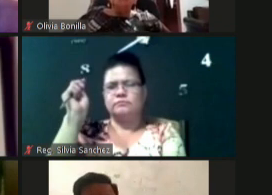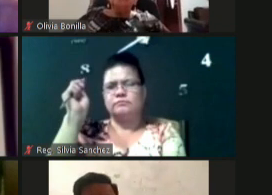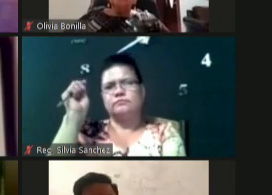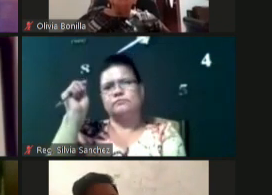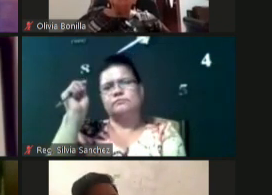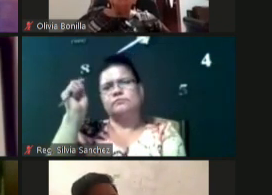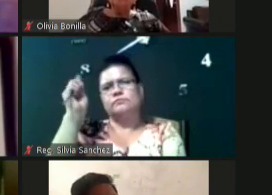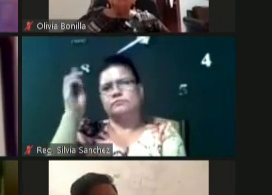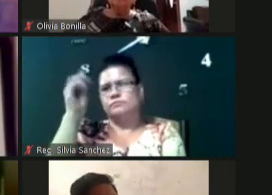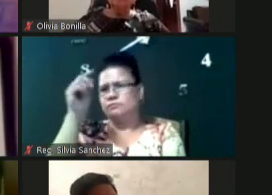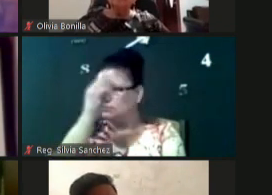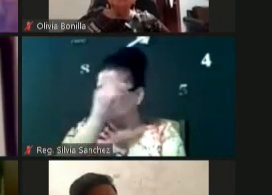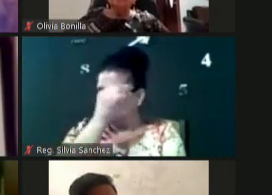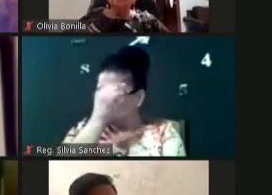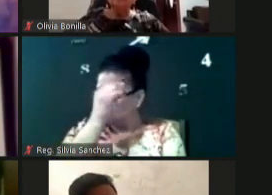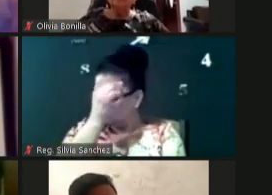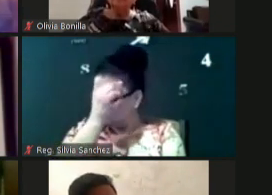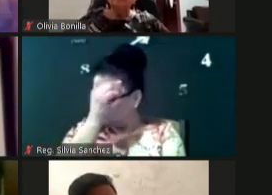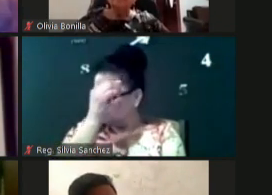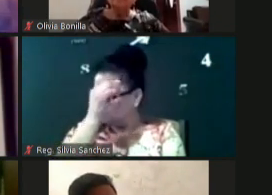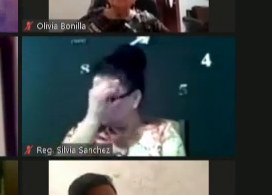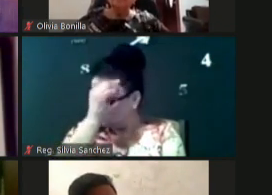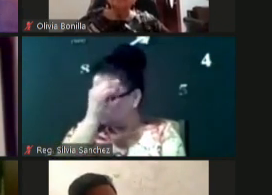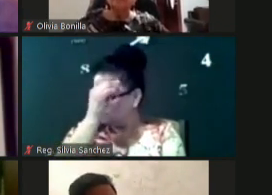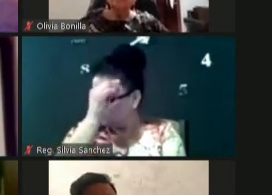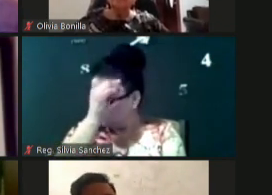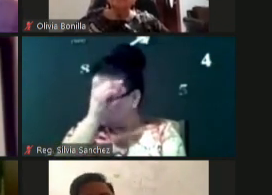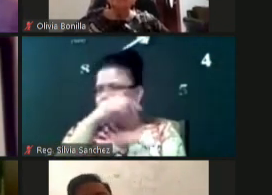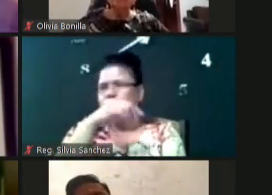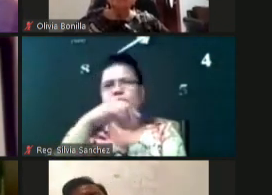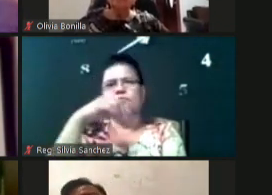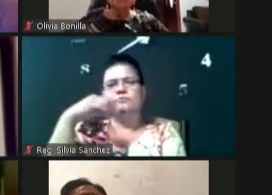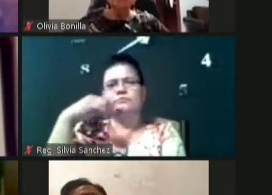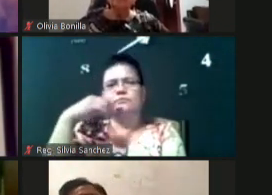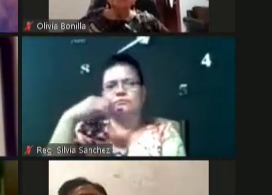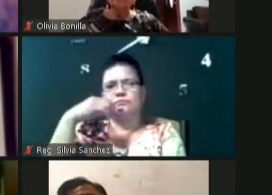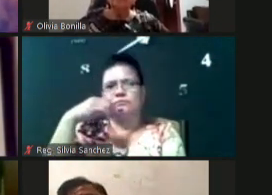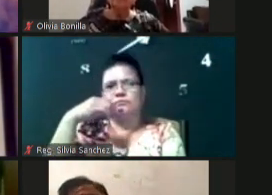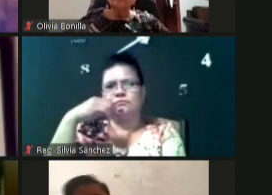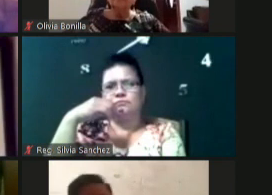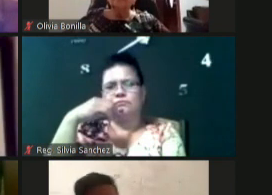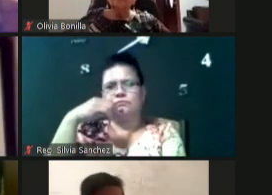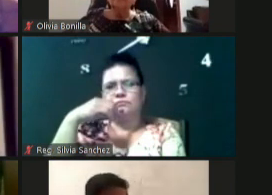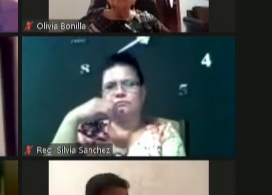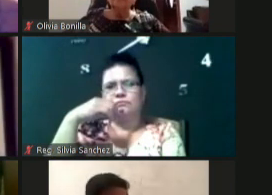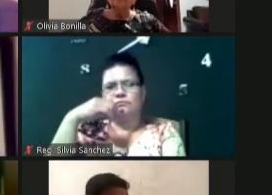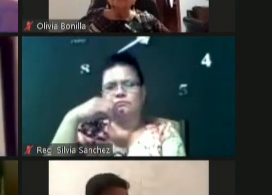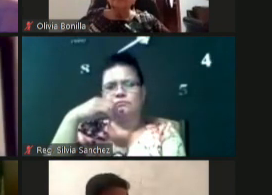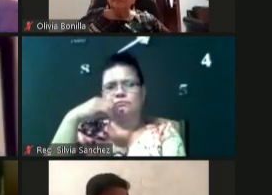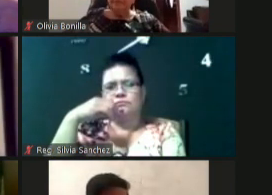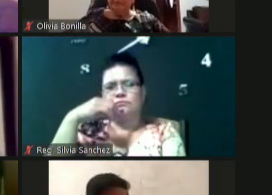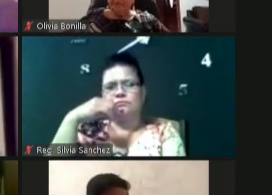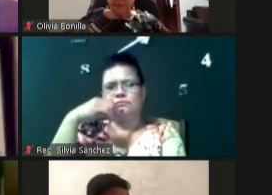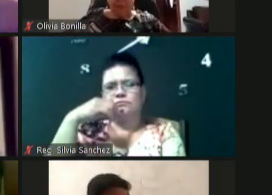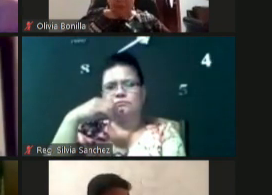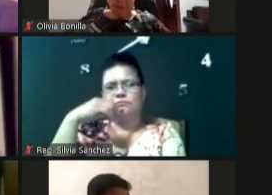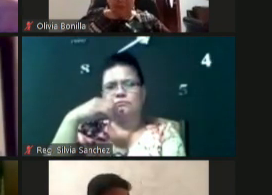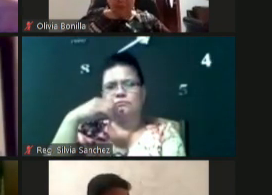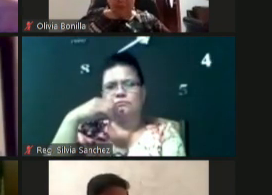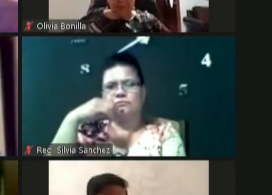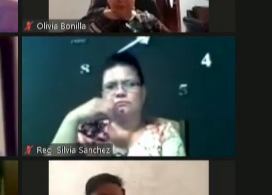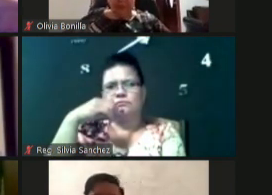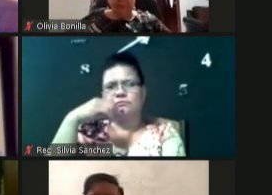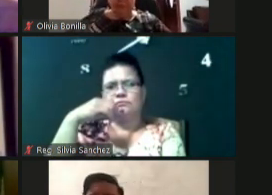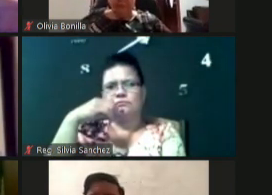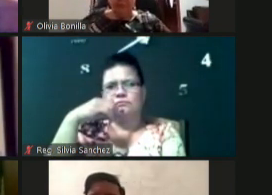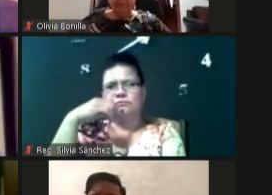a partir de la revisión de Durban en 2011 y del desarrollo que ha tenido México durante estos 17